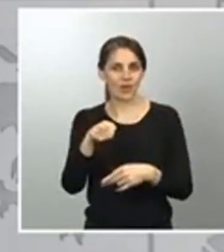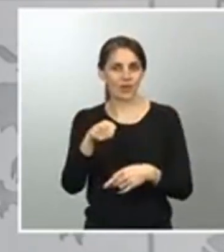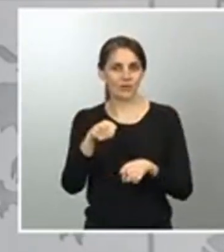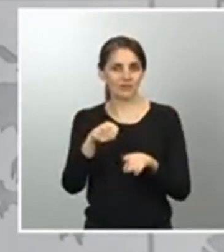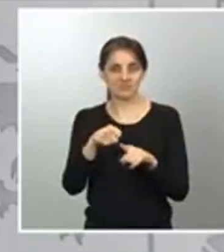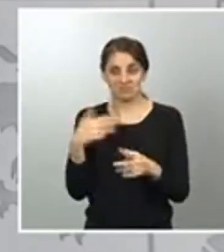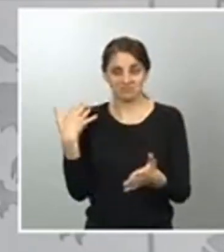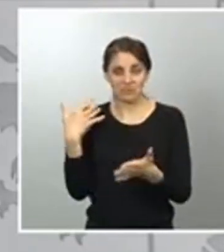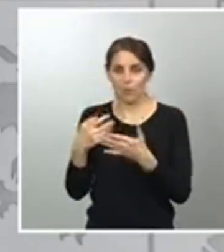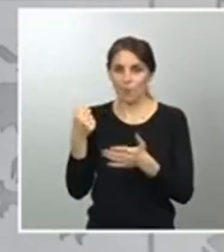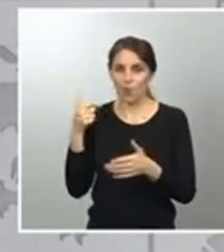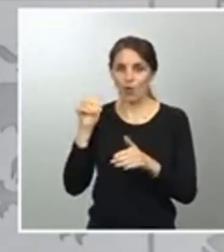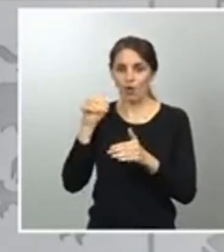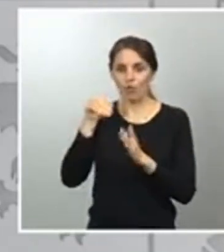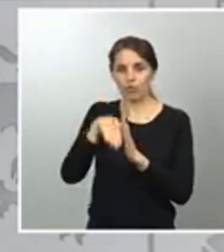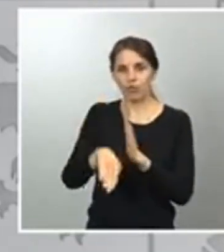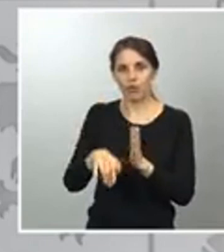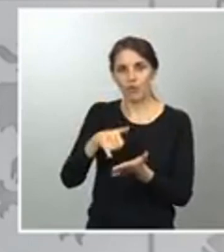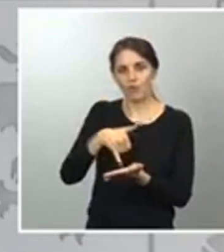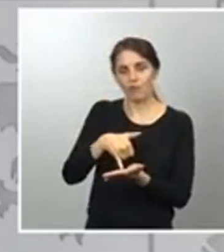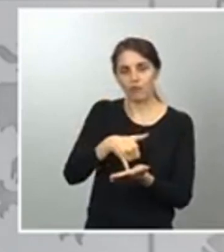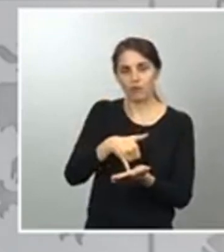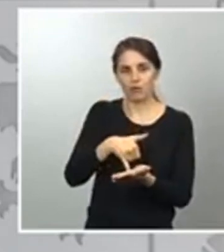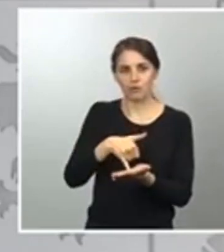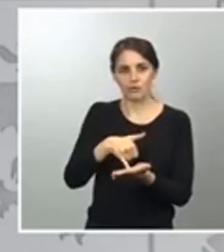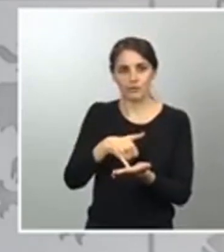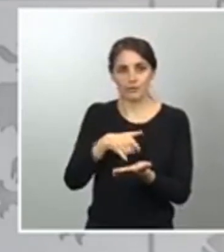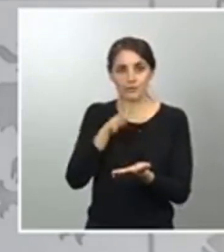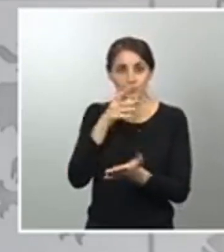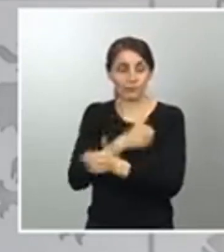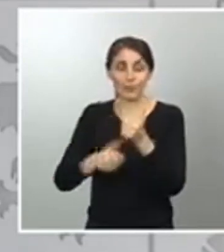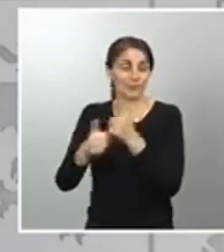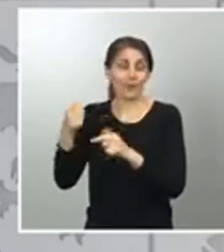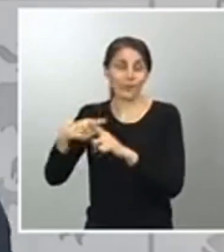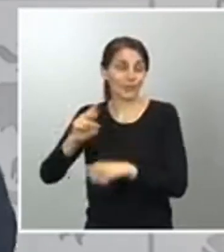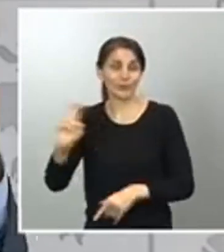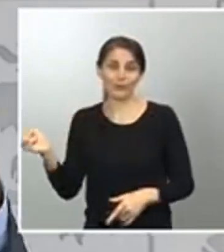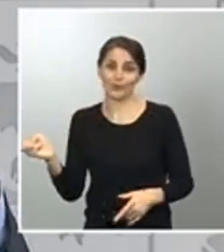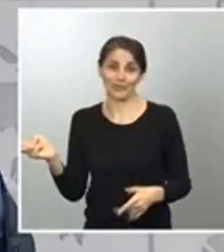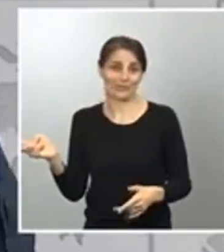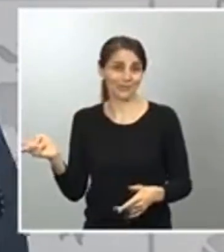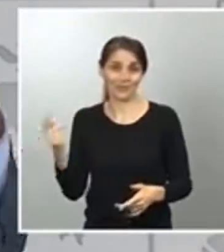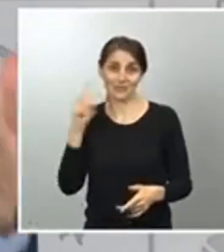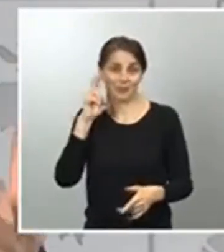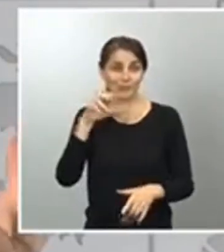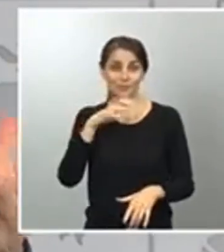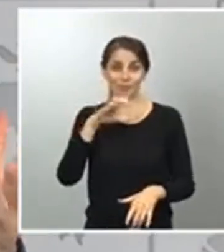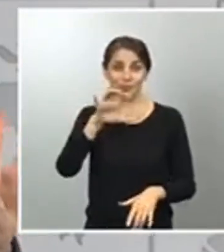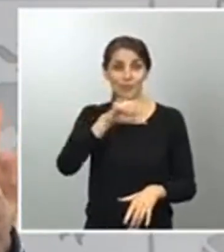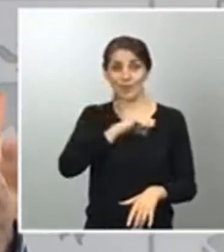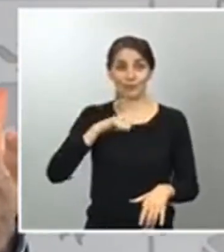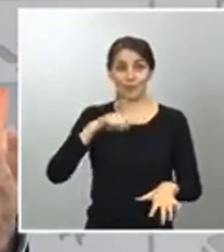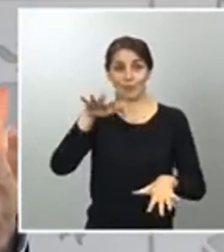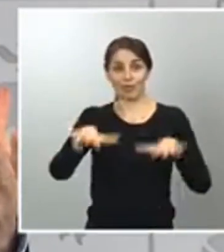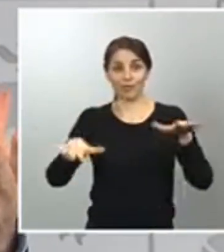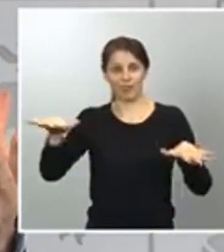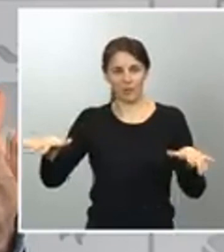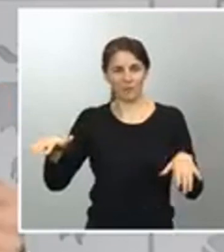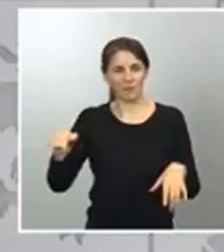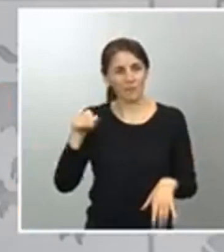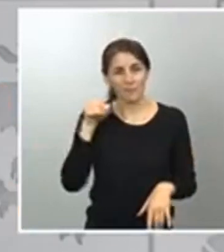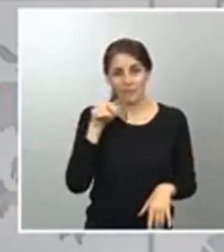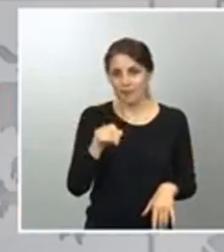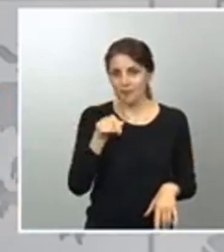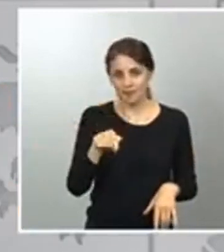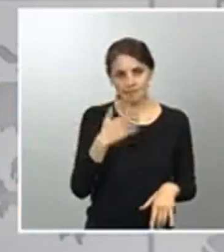cuestiones por parte de los distintos territorios y, por tanto, todo esto entra dentro de ese planteamiento que hemos hecho a las fuerzas políticas